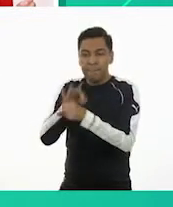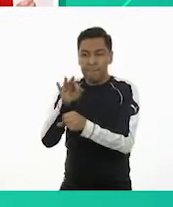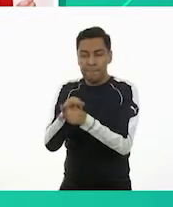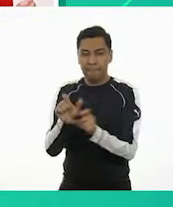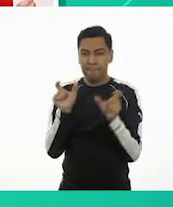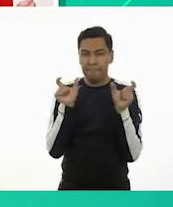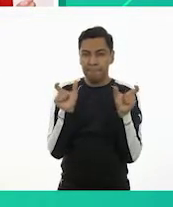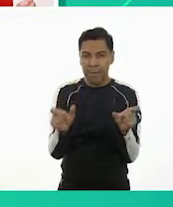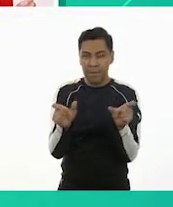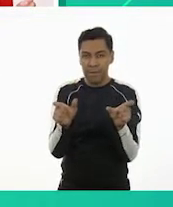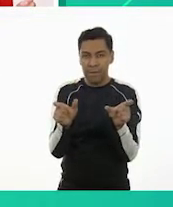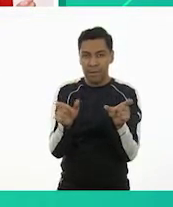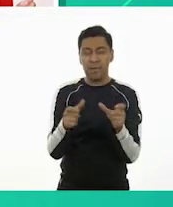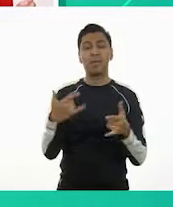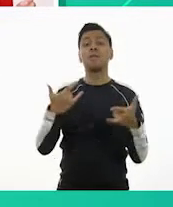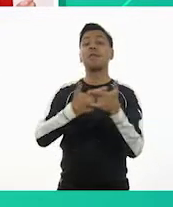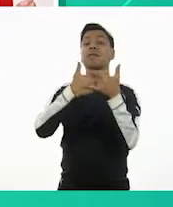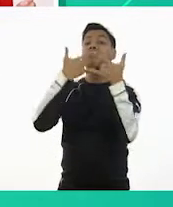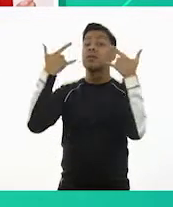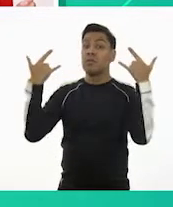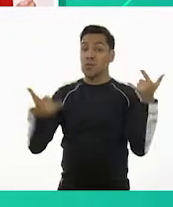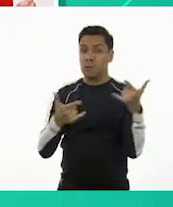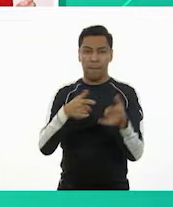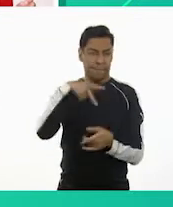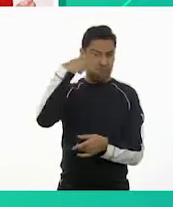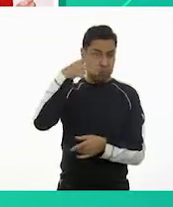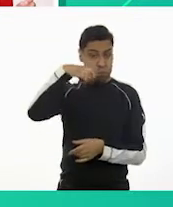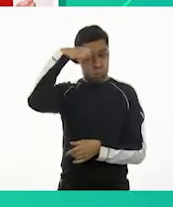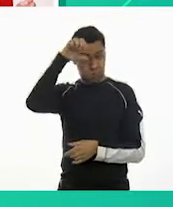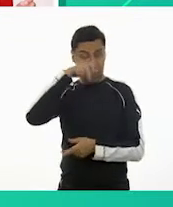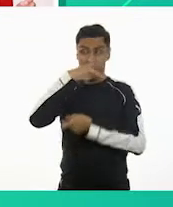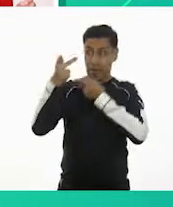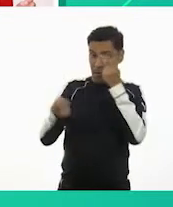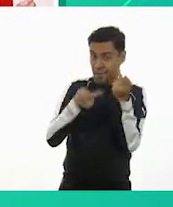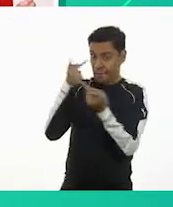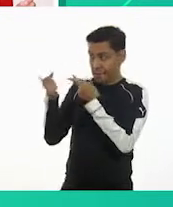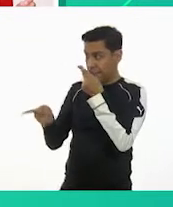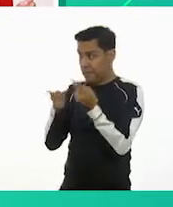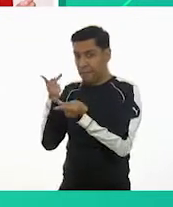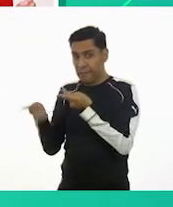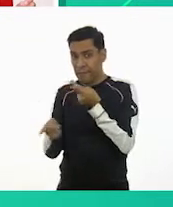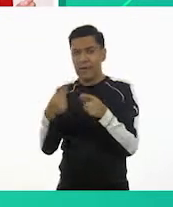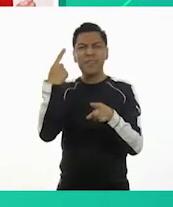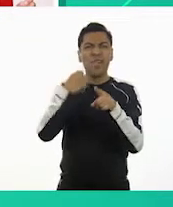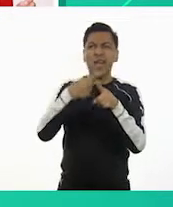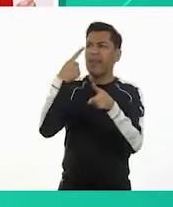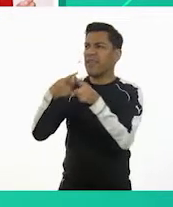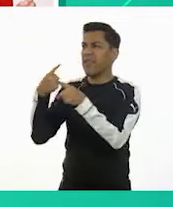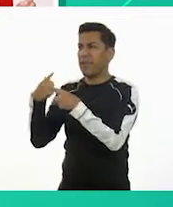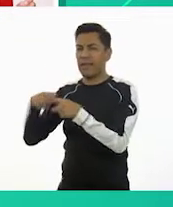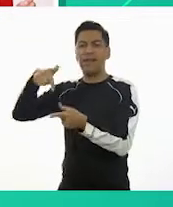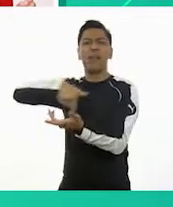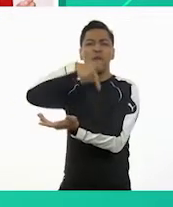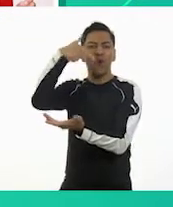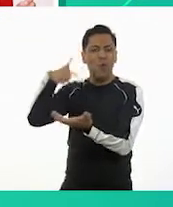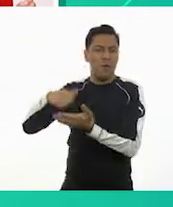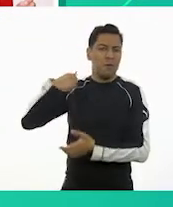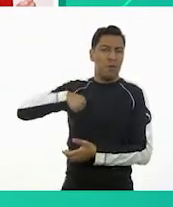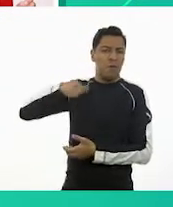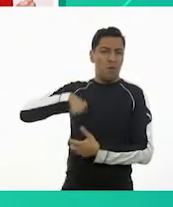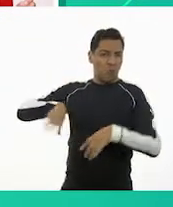peligro. Con historia, pregunta a algún adulto mayor de tu familia o investiga cómo eran esos lugares hace